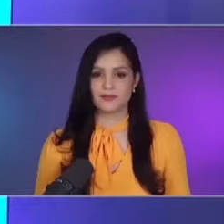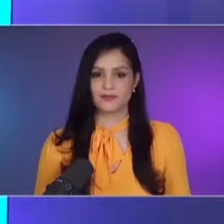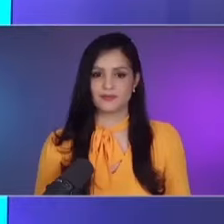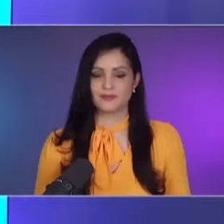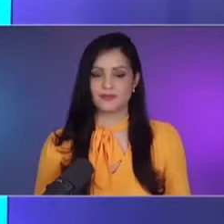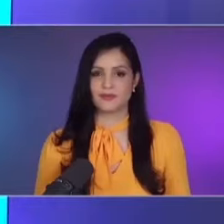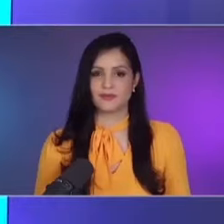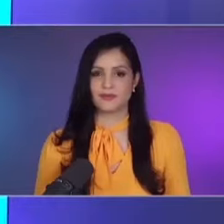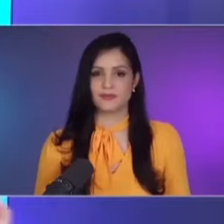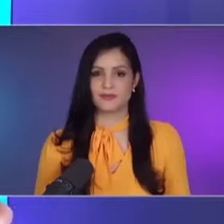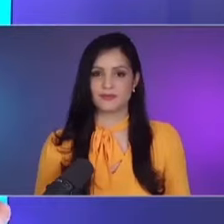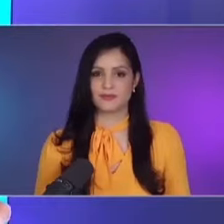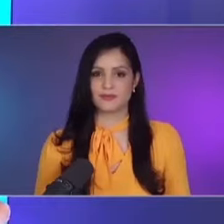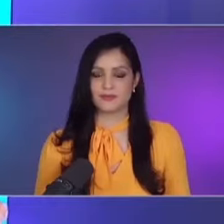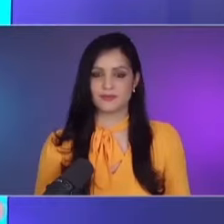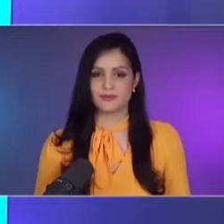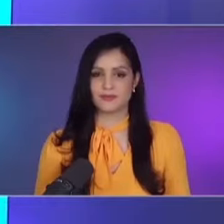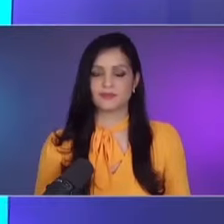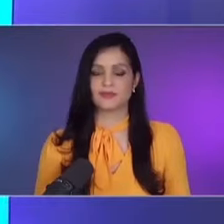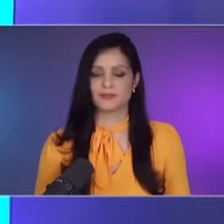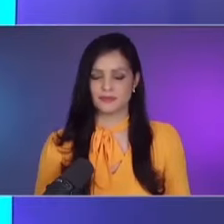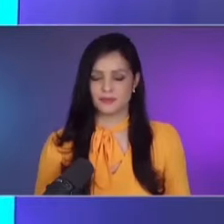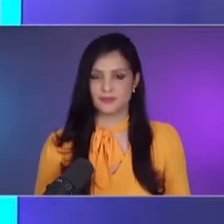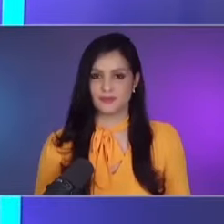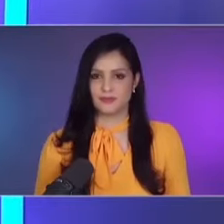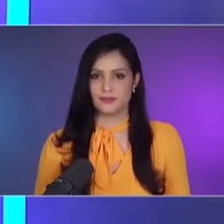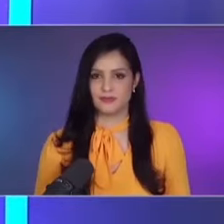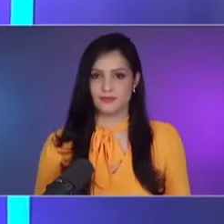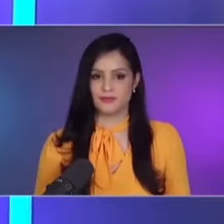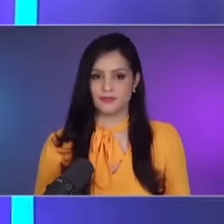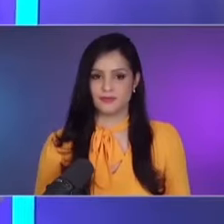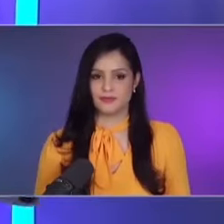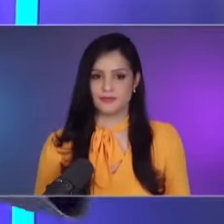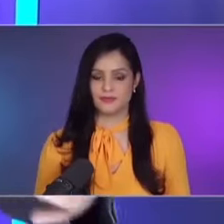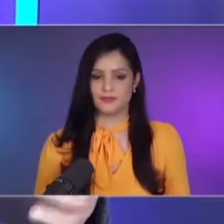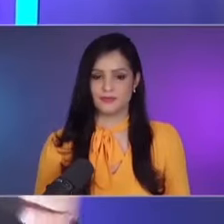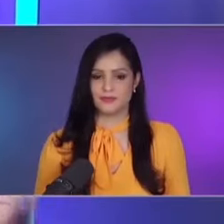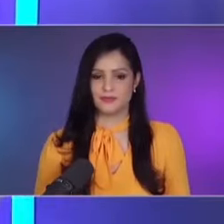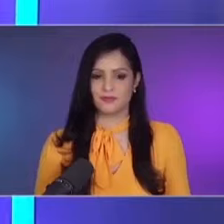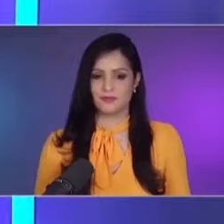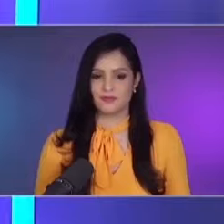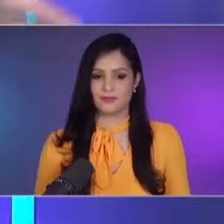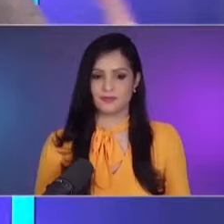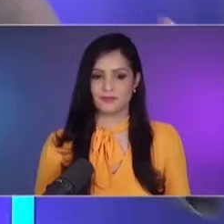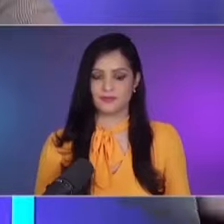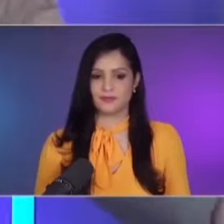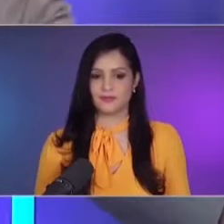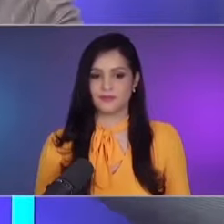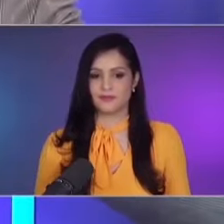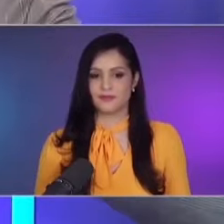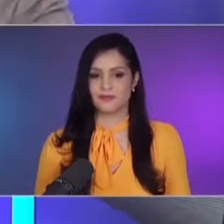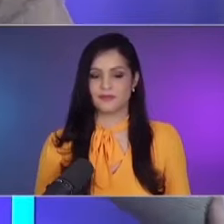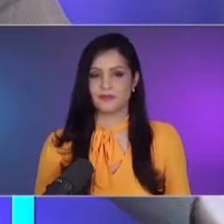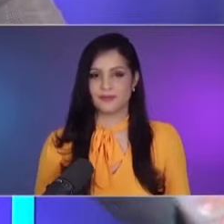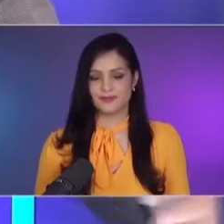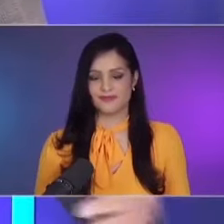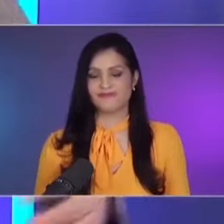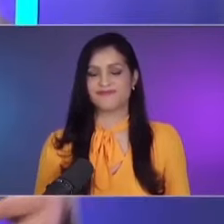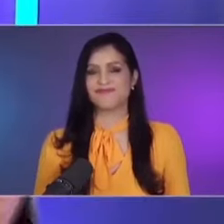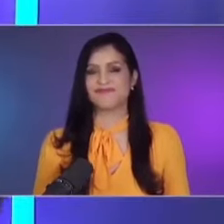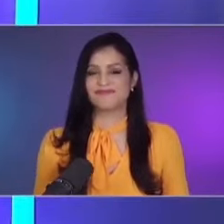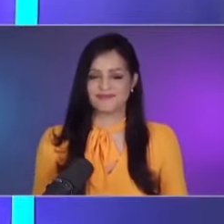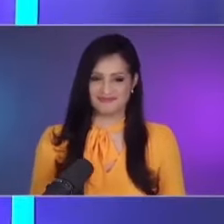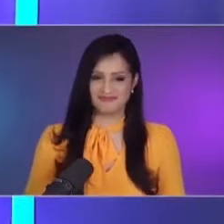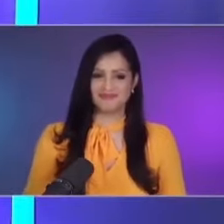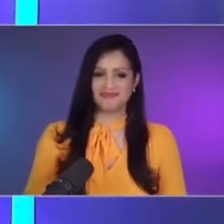pudiese llegar a realizarse fue una cosa agónica una tortuga que iba